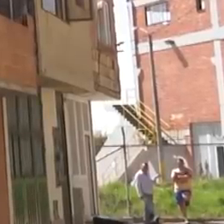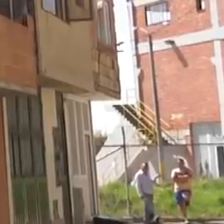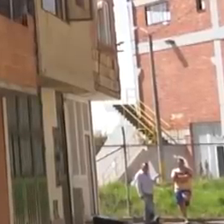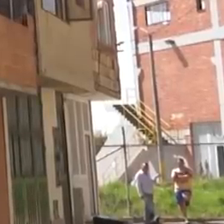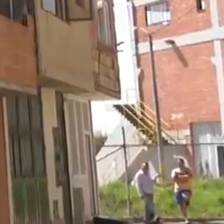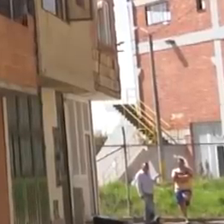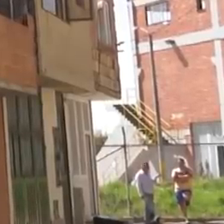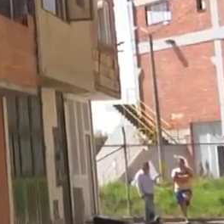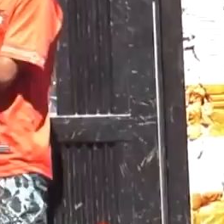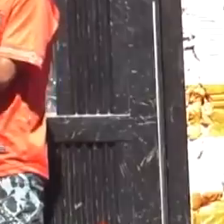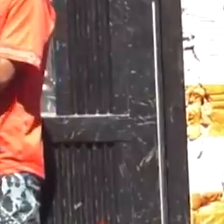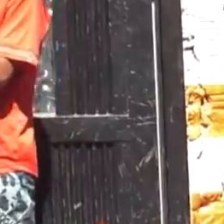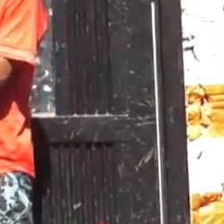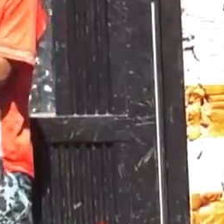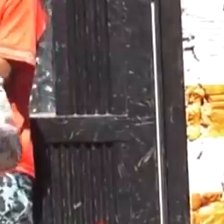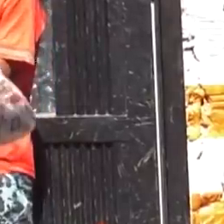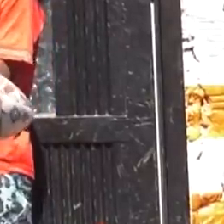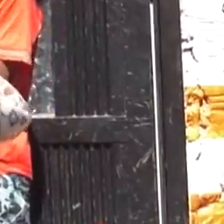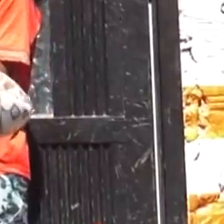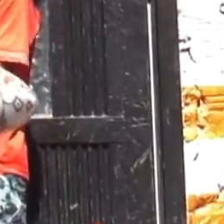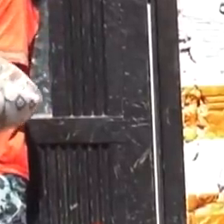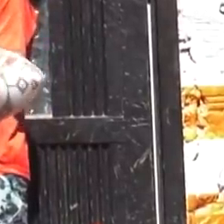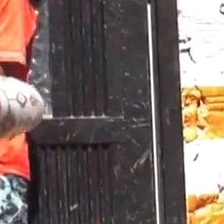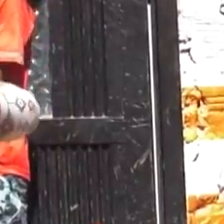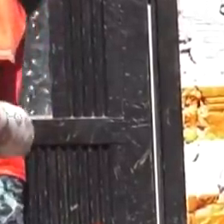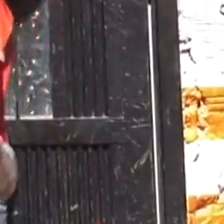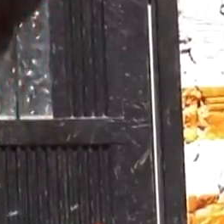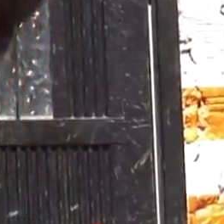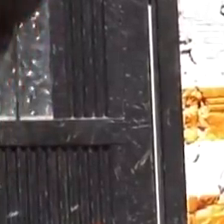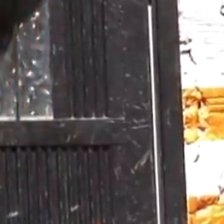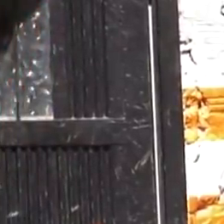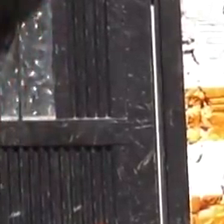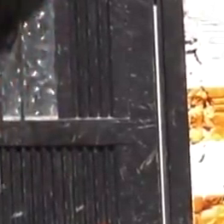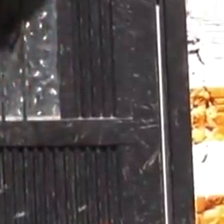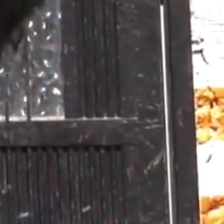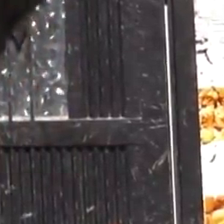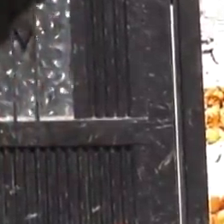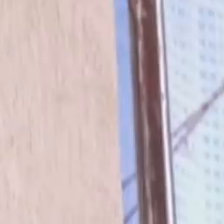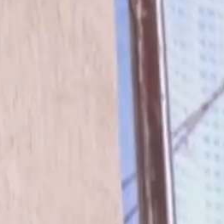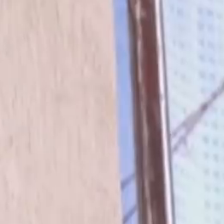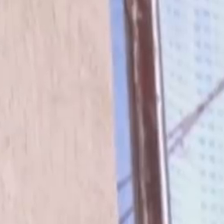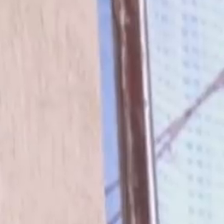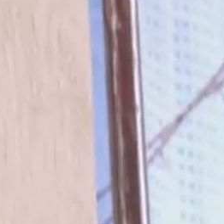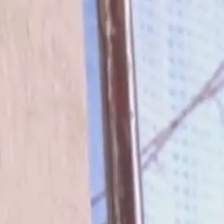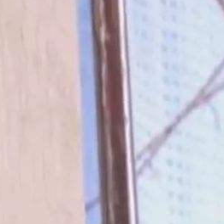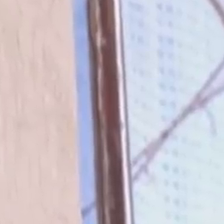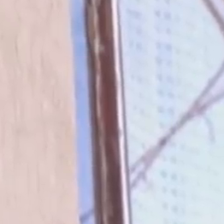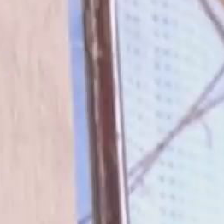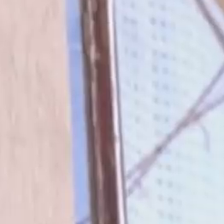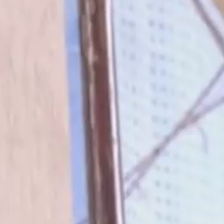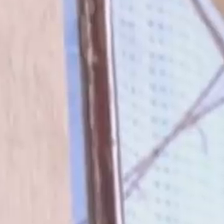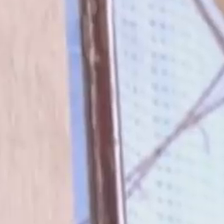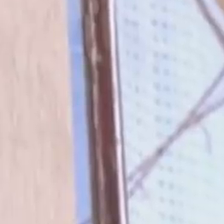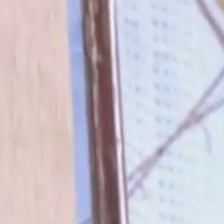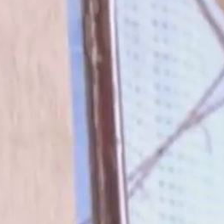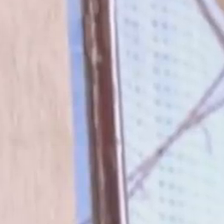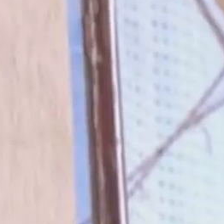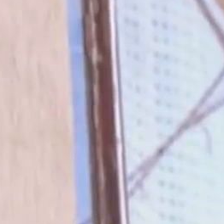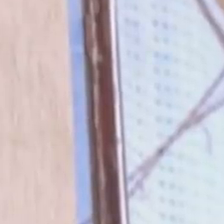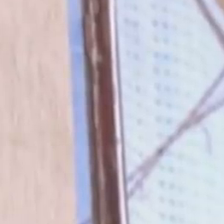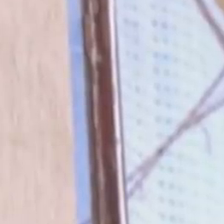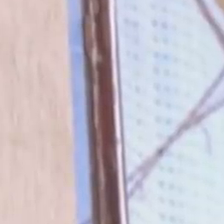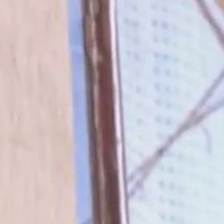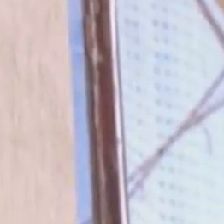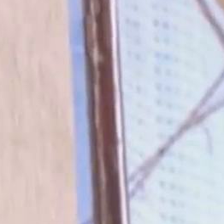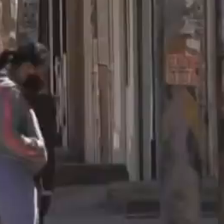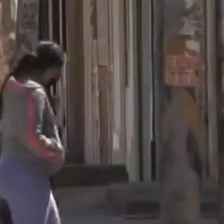El llamado es el mismo y los trapos rojos siguen siendo símbolo de la extrema pobreza. Fundaciones y ciudadanos de buen corazón